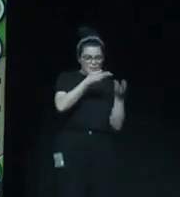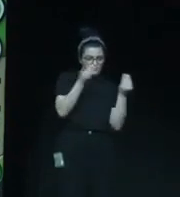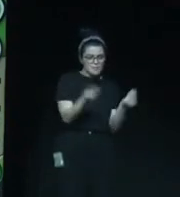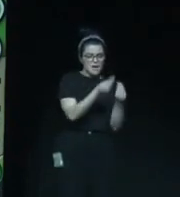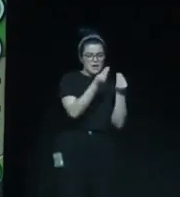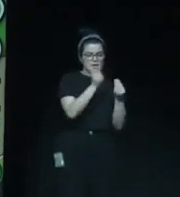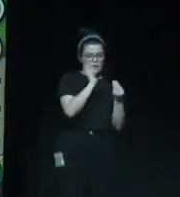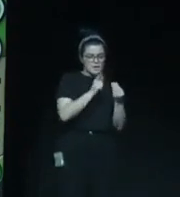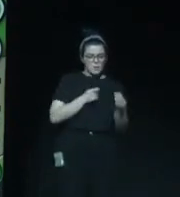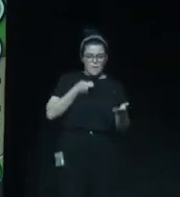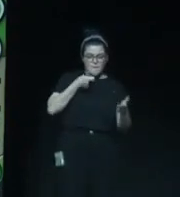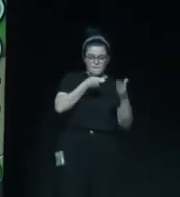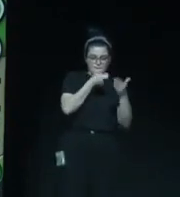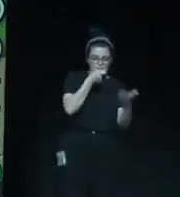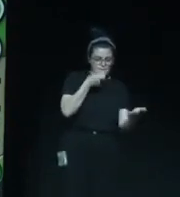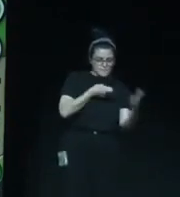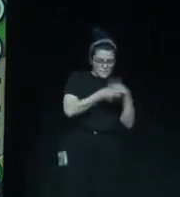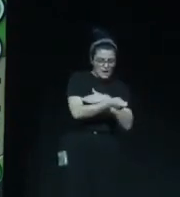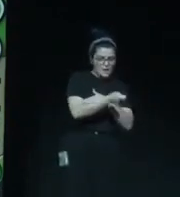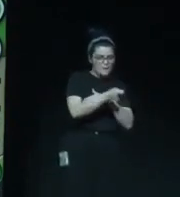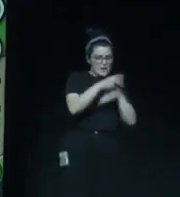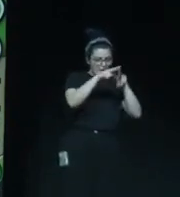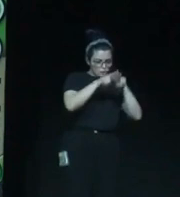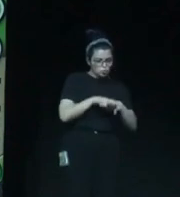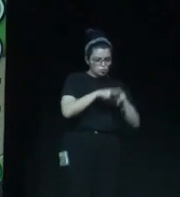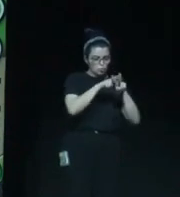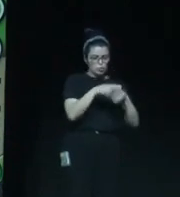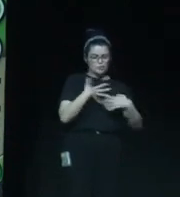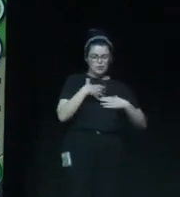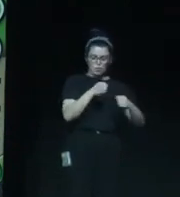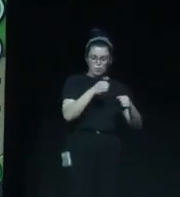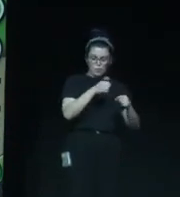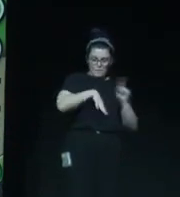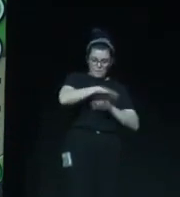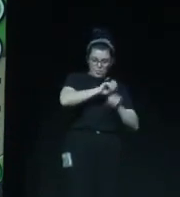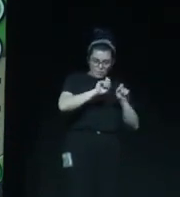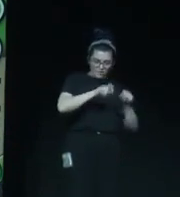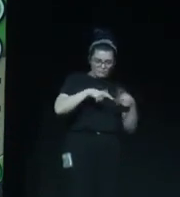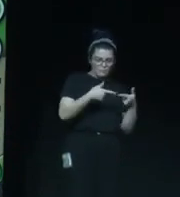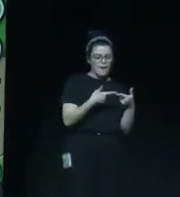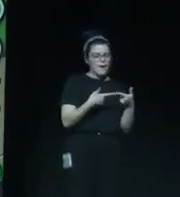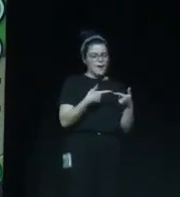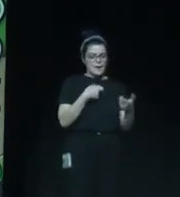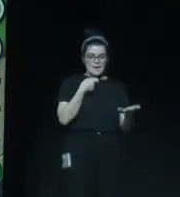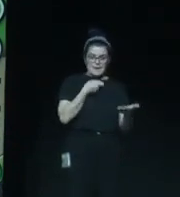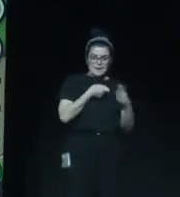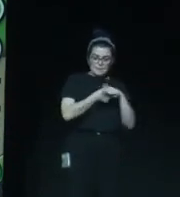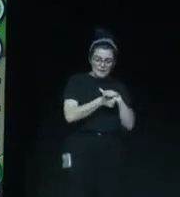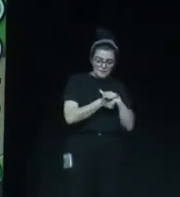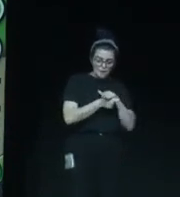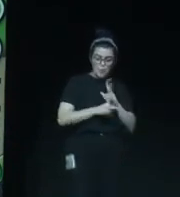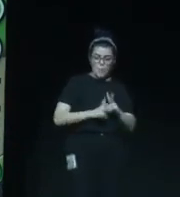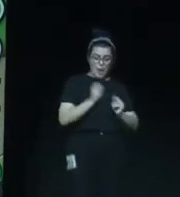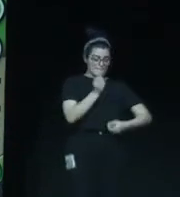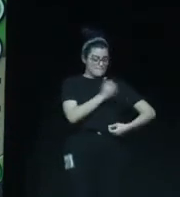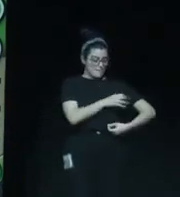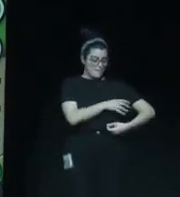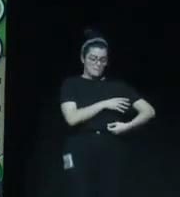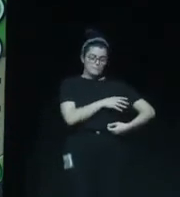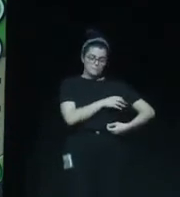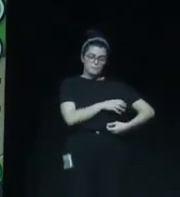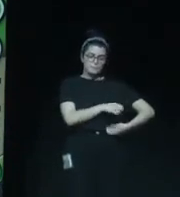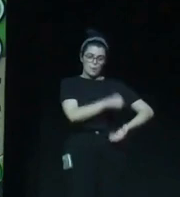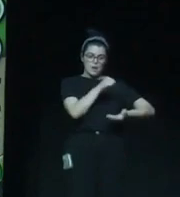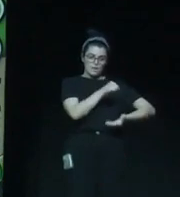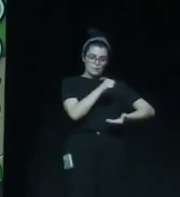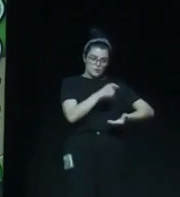están invirtiendo dinero en hacer estudios de salud medioambiental, invierten parte del dinero en intentar